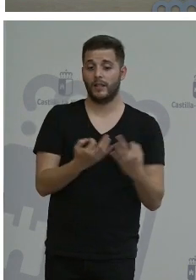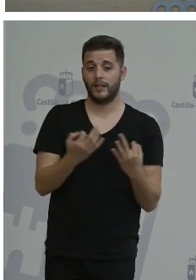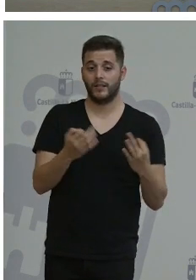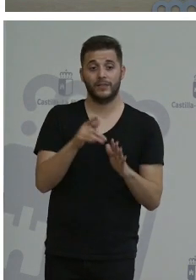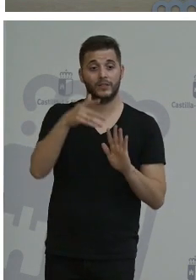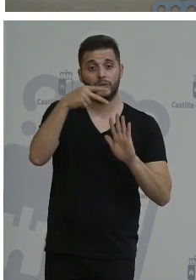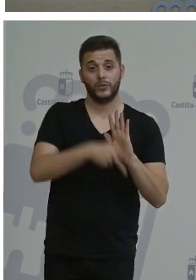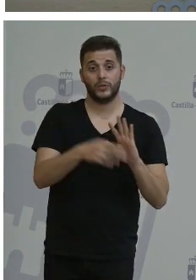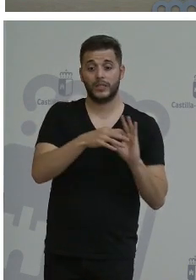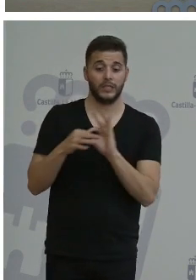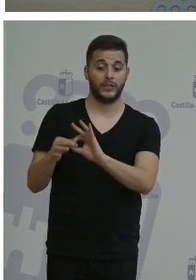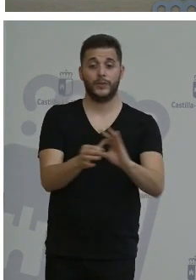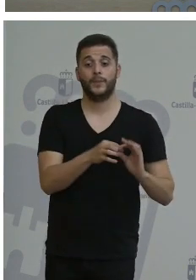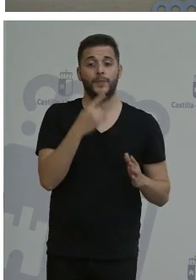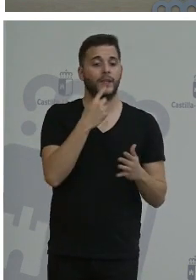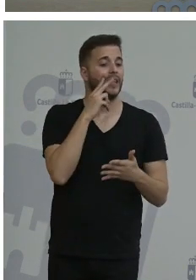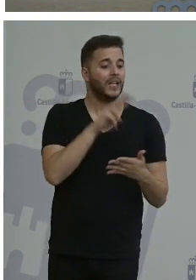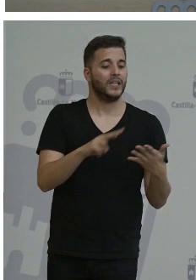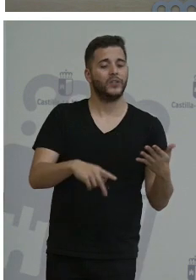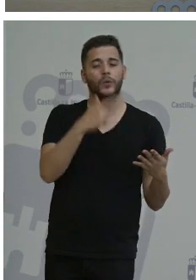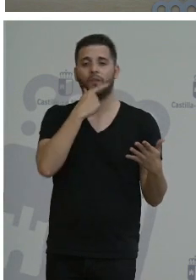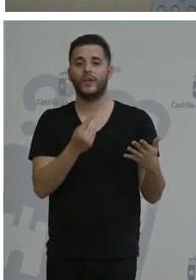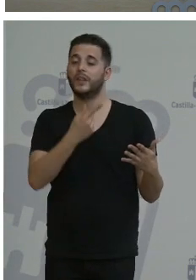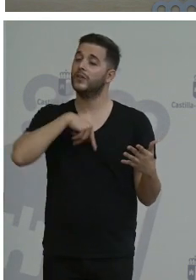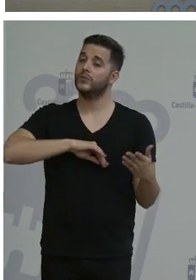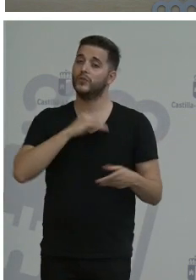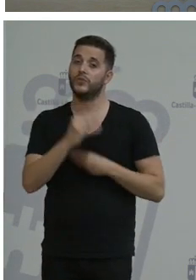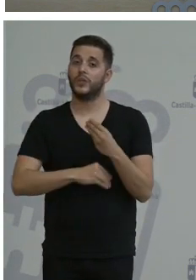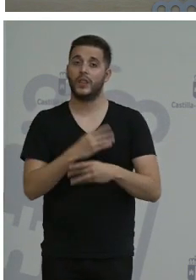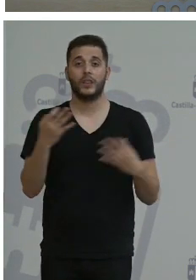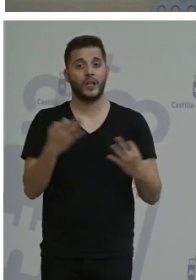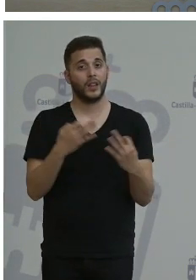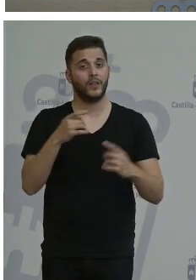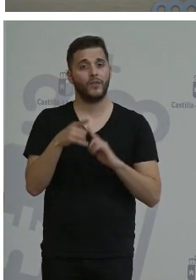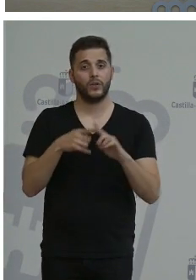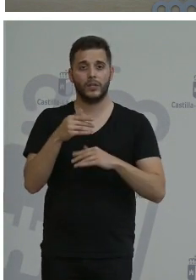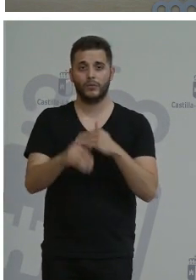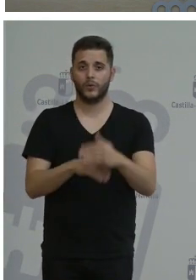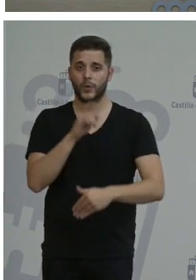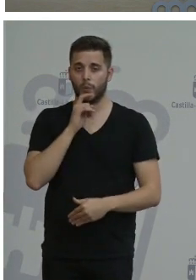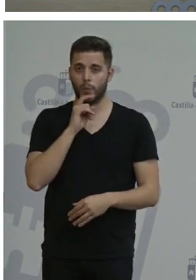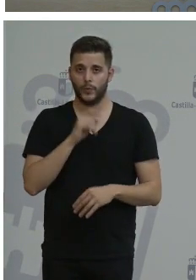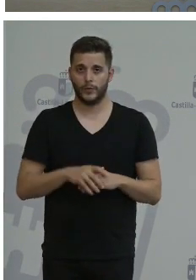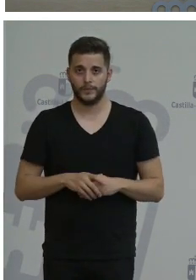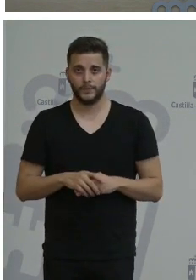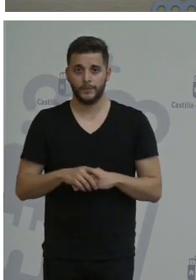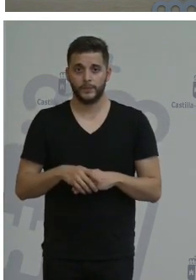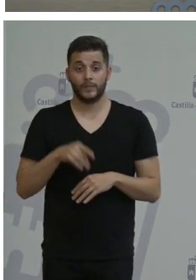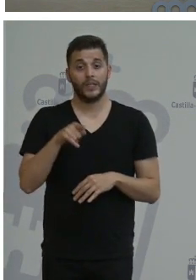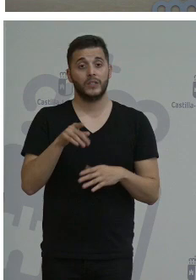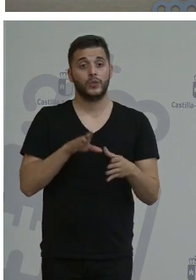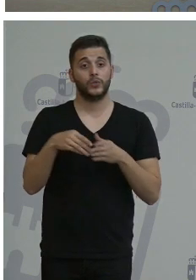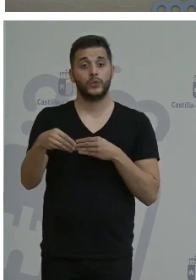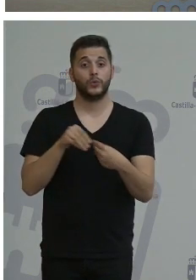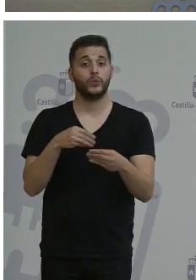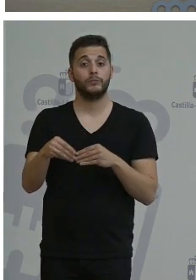norma UNE que nos dice que es esto de la lectura fácil y que tenemos que hacer para seguir sus pautas. Y que estos documentos